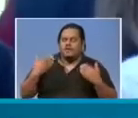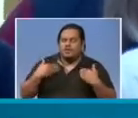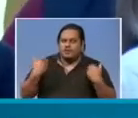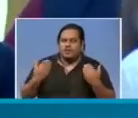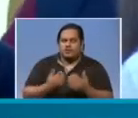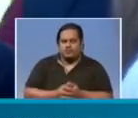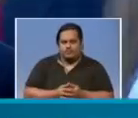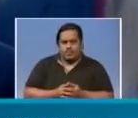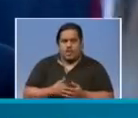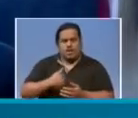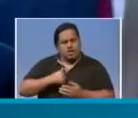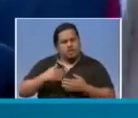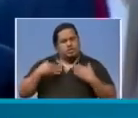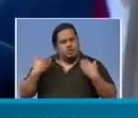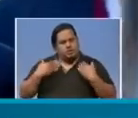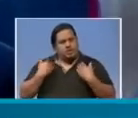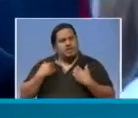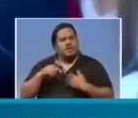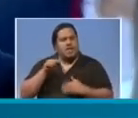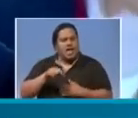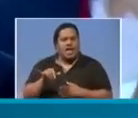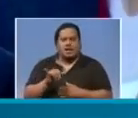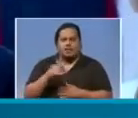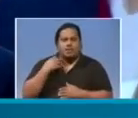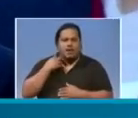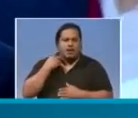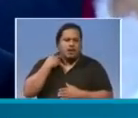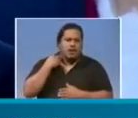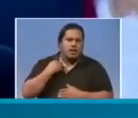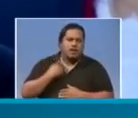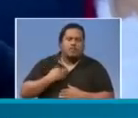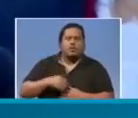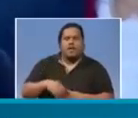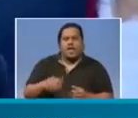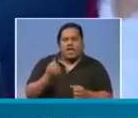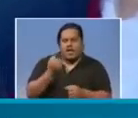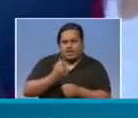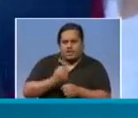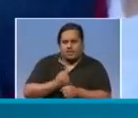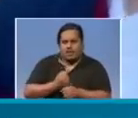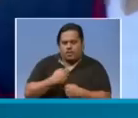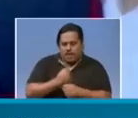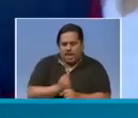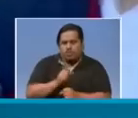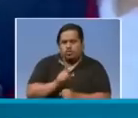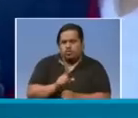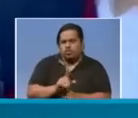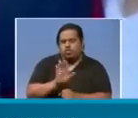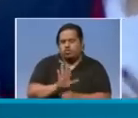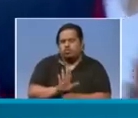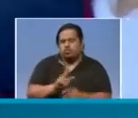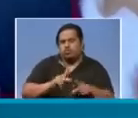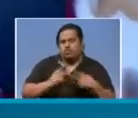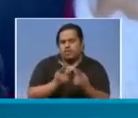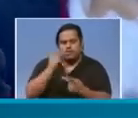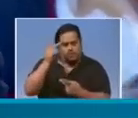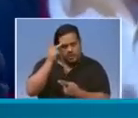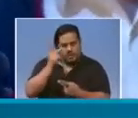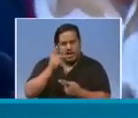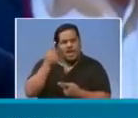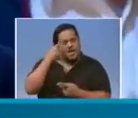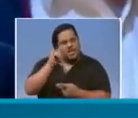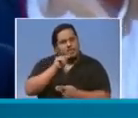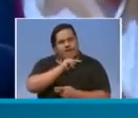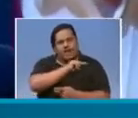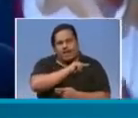impuestos, disminución de los privilegios del empleo público, el gasto público fundamentalmente, y ahí entra